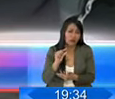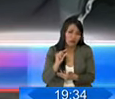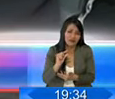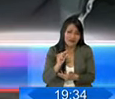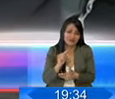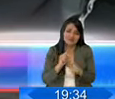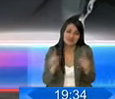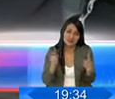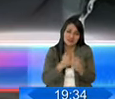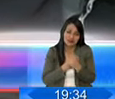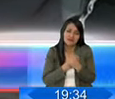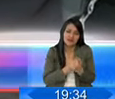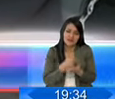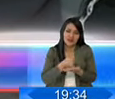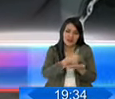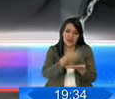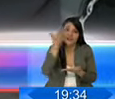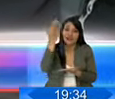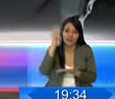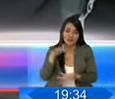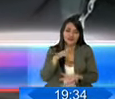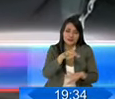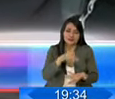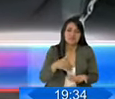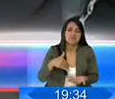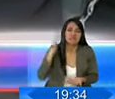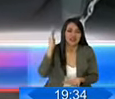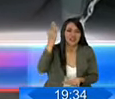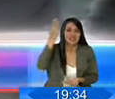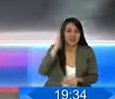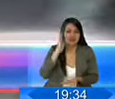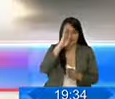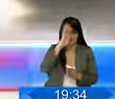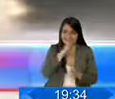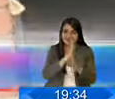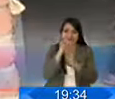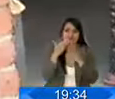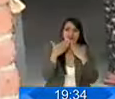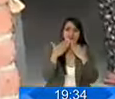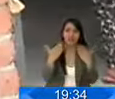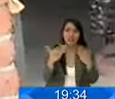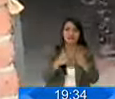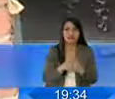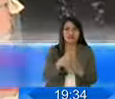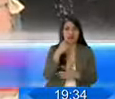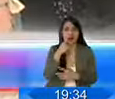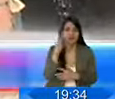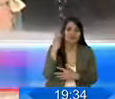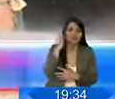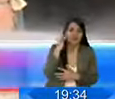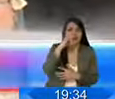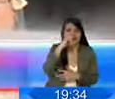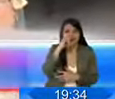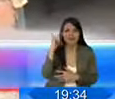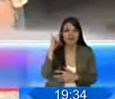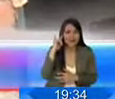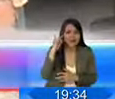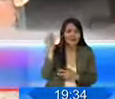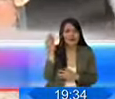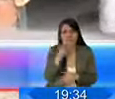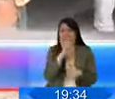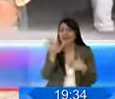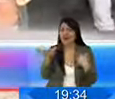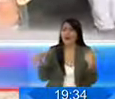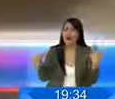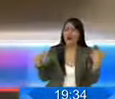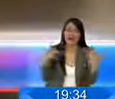arena para ayudarles. Yo sé que Dios les va a proveer de más porque Dios es tan fiel. Mujeres, hombres, niños, todos colaboraron con su